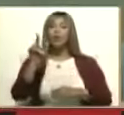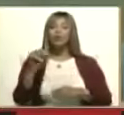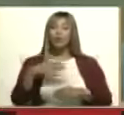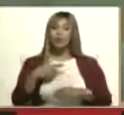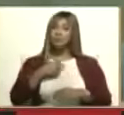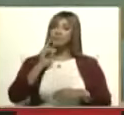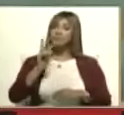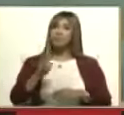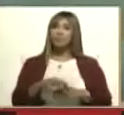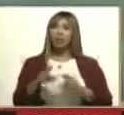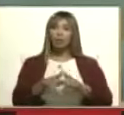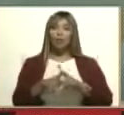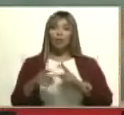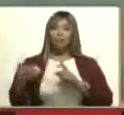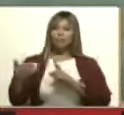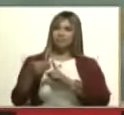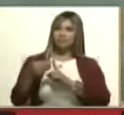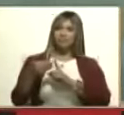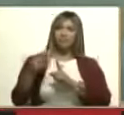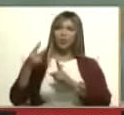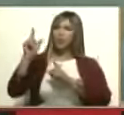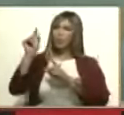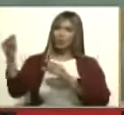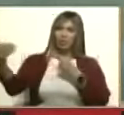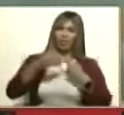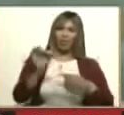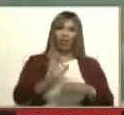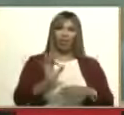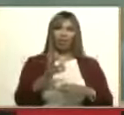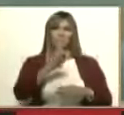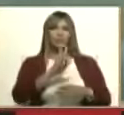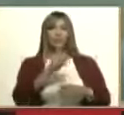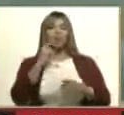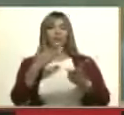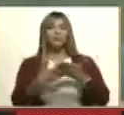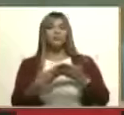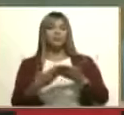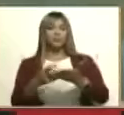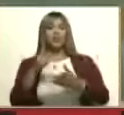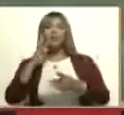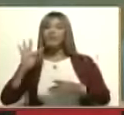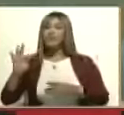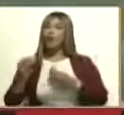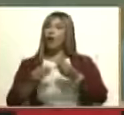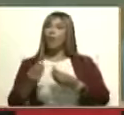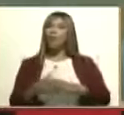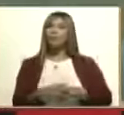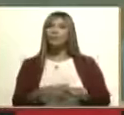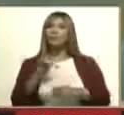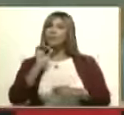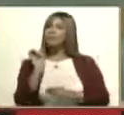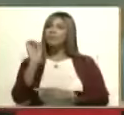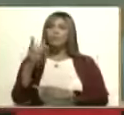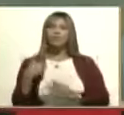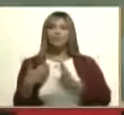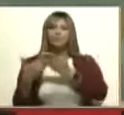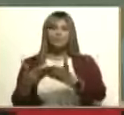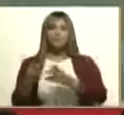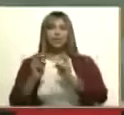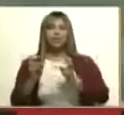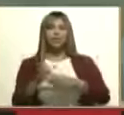ver como el agredido y no como el agresor en función a esta situación que se ha presentado. Usted como fiscal general de la República, bueno, ¿cuál es el mensaje que se le da en el